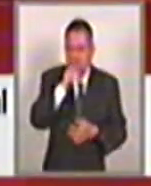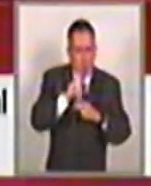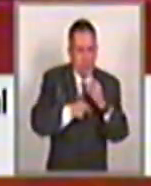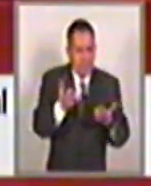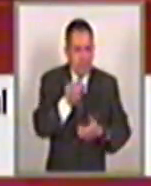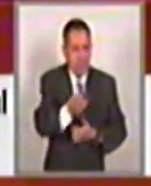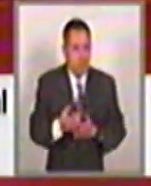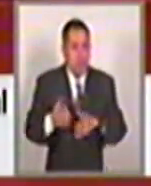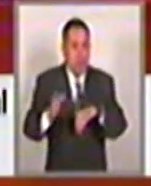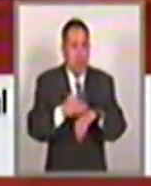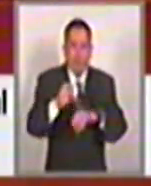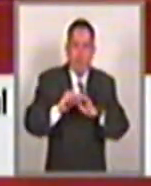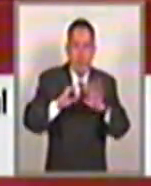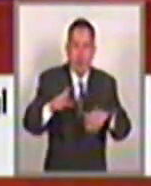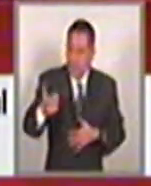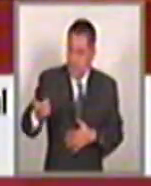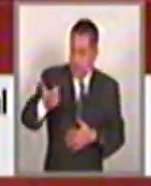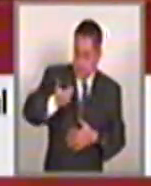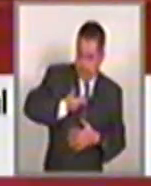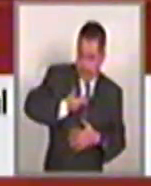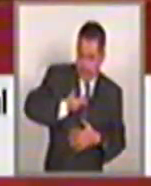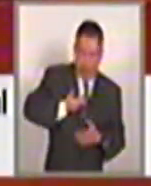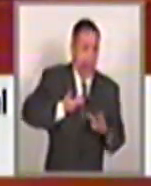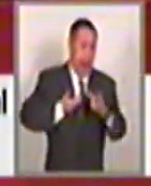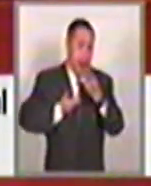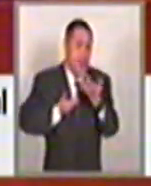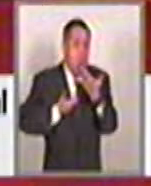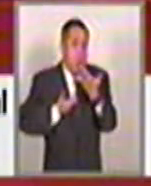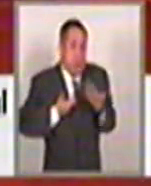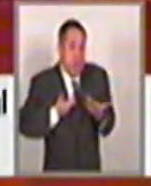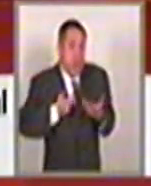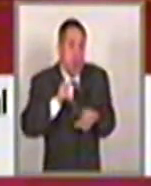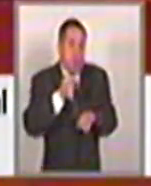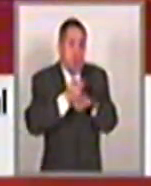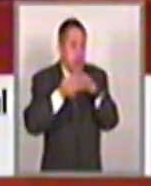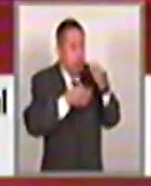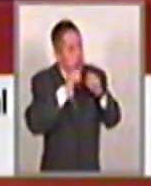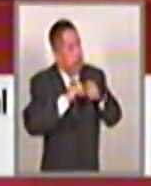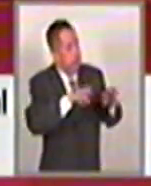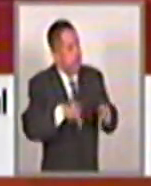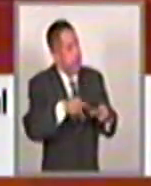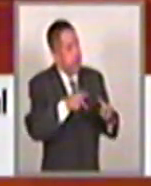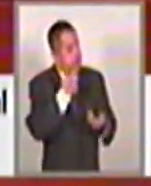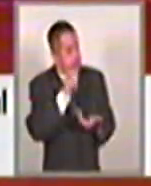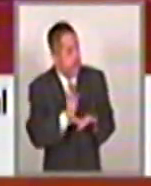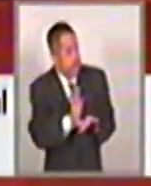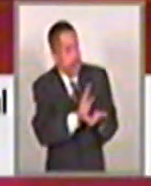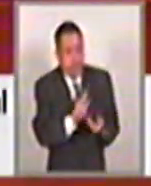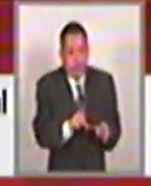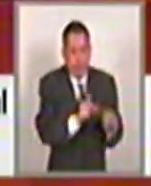hacer, porque es muy claro, se contrató un espacio publicitario para presentar la